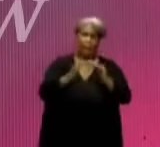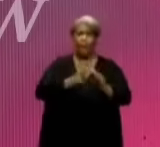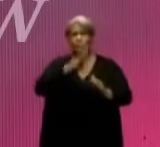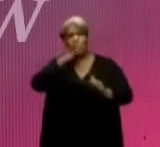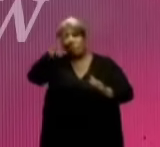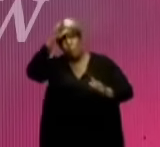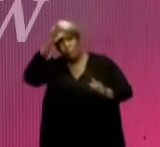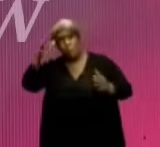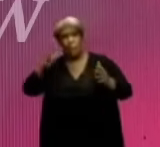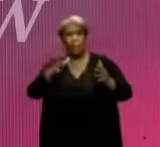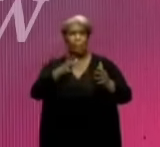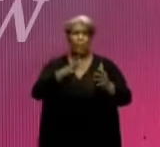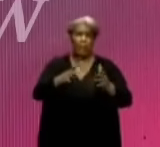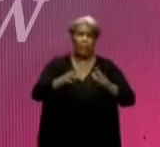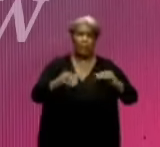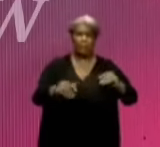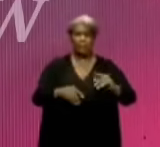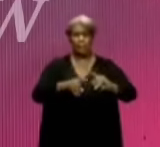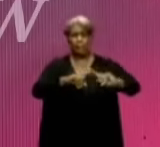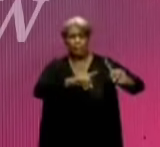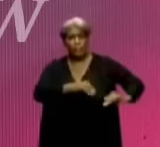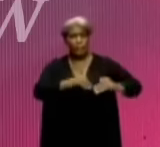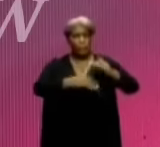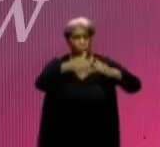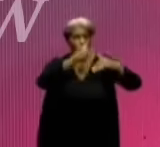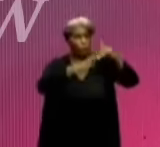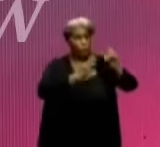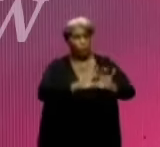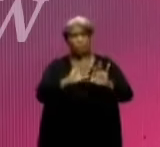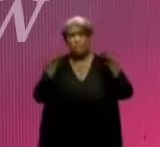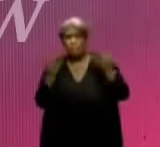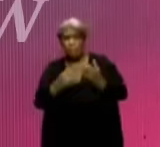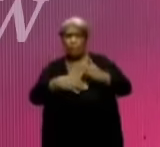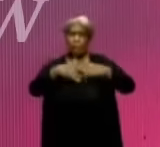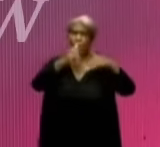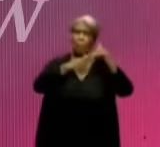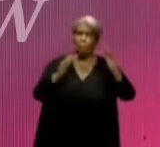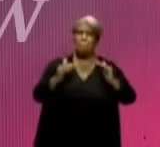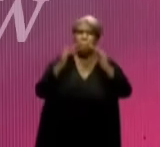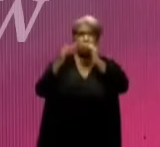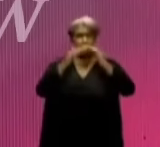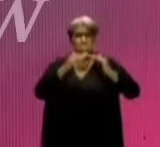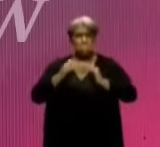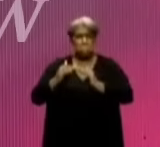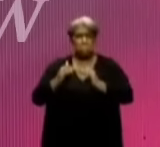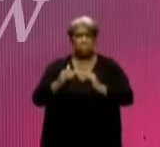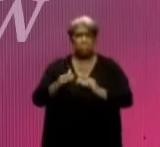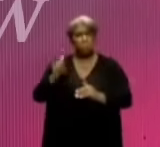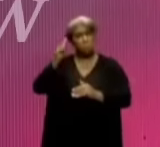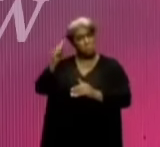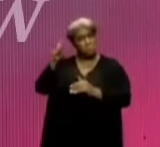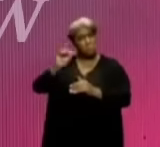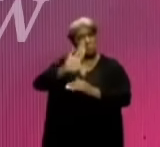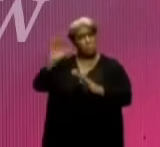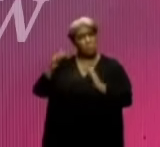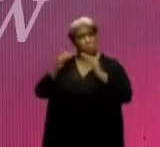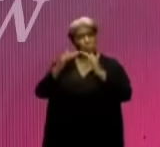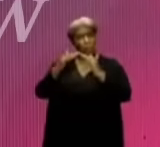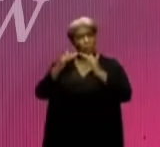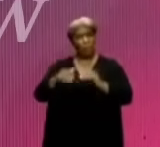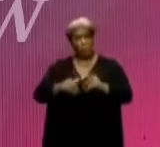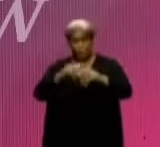a sus madres, a sus padres, a sus familiares, crear también su casa ya para su